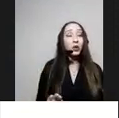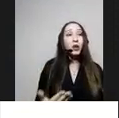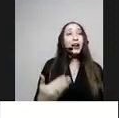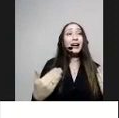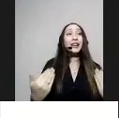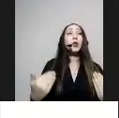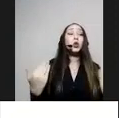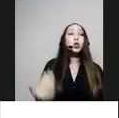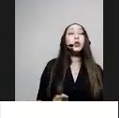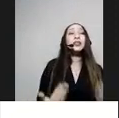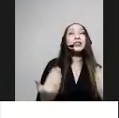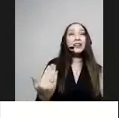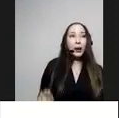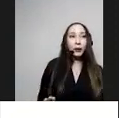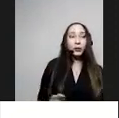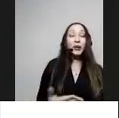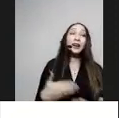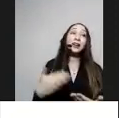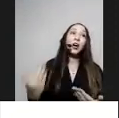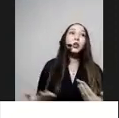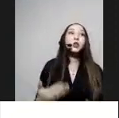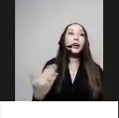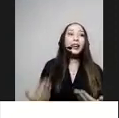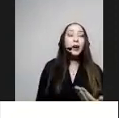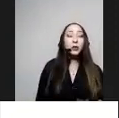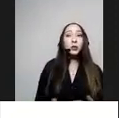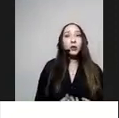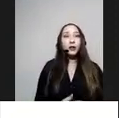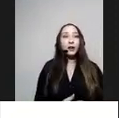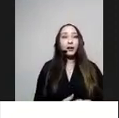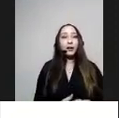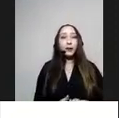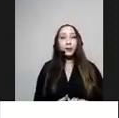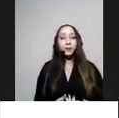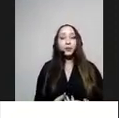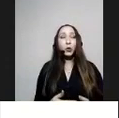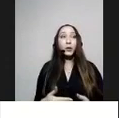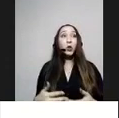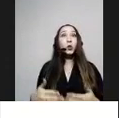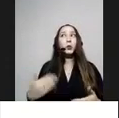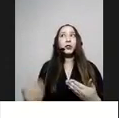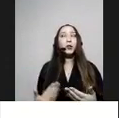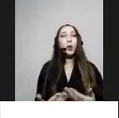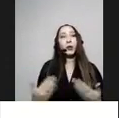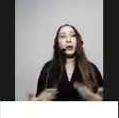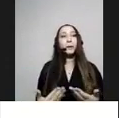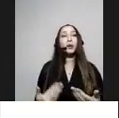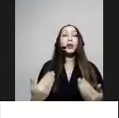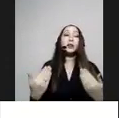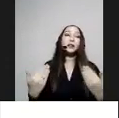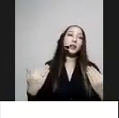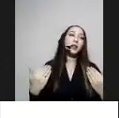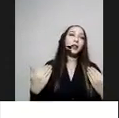percepción generamos conductas y hábitos. Esas conductas y hábitos son hábitos compulsivos. Por